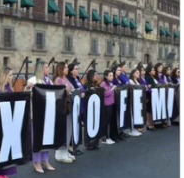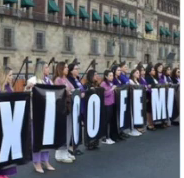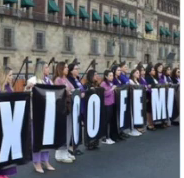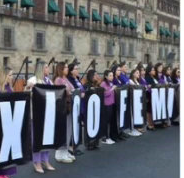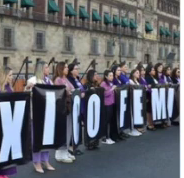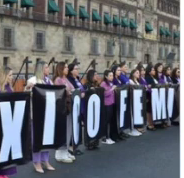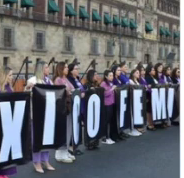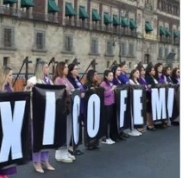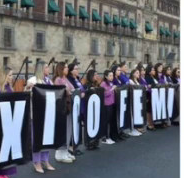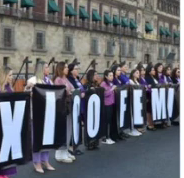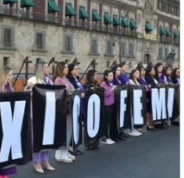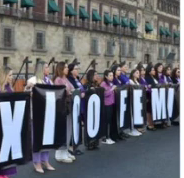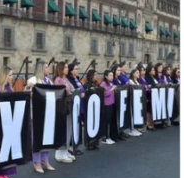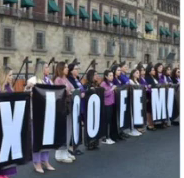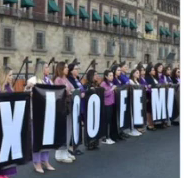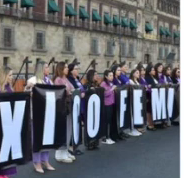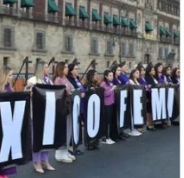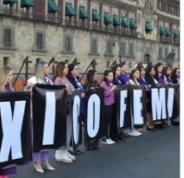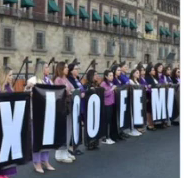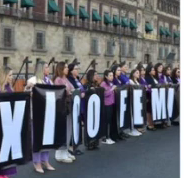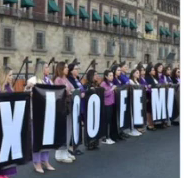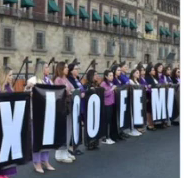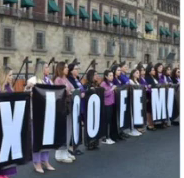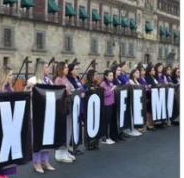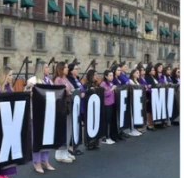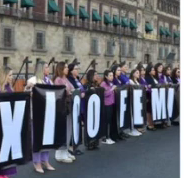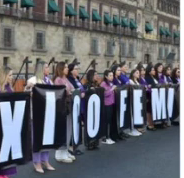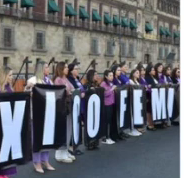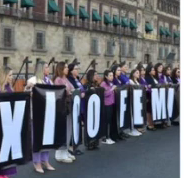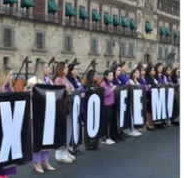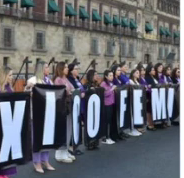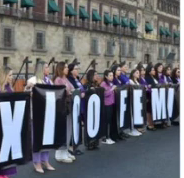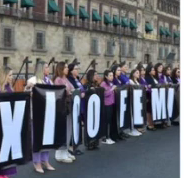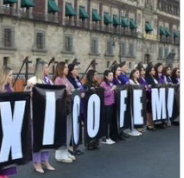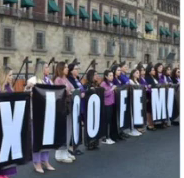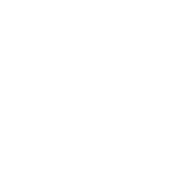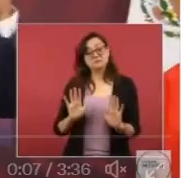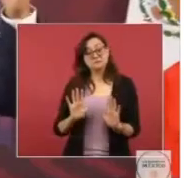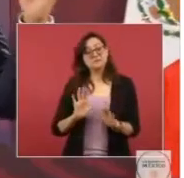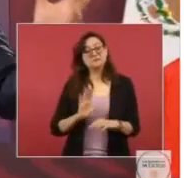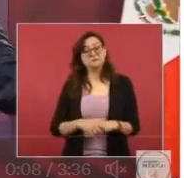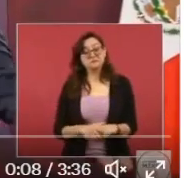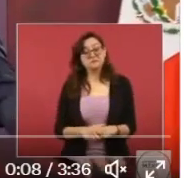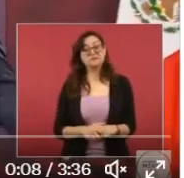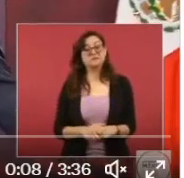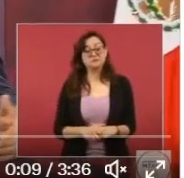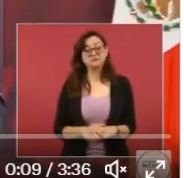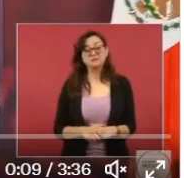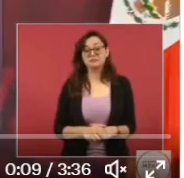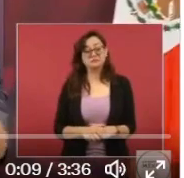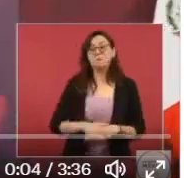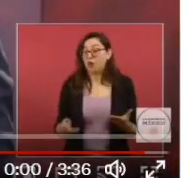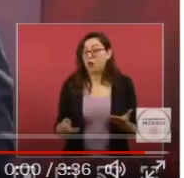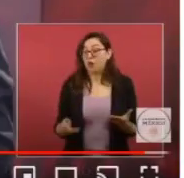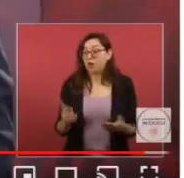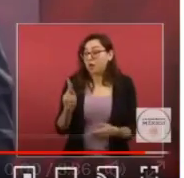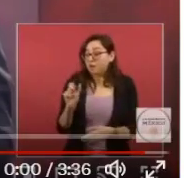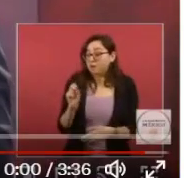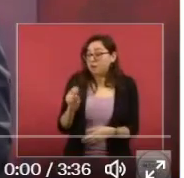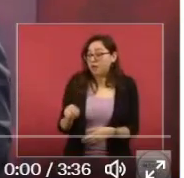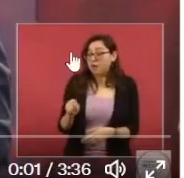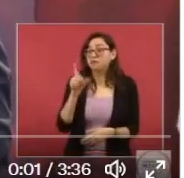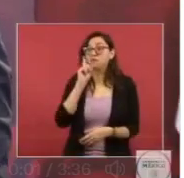decir. Obviamente el presidente le sale a responder. Vamos a escuchar una parte ya para no alargar esta